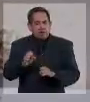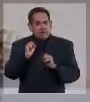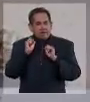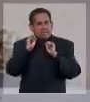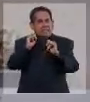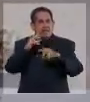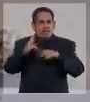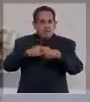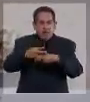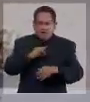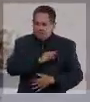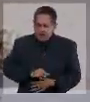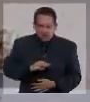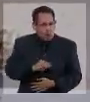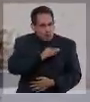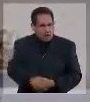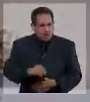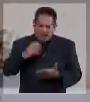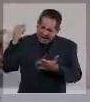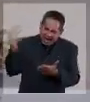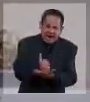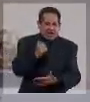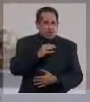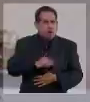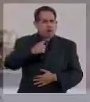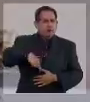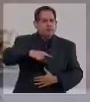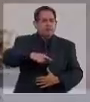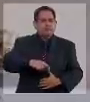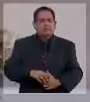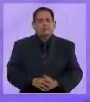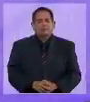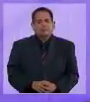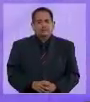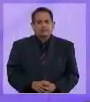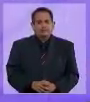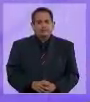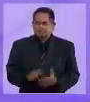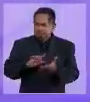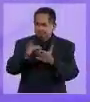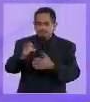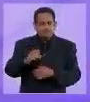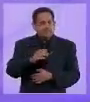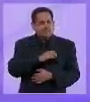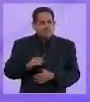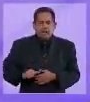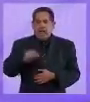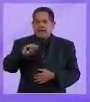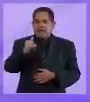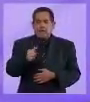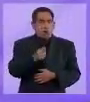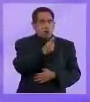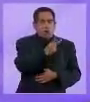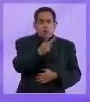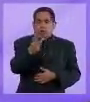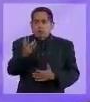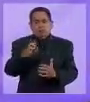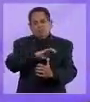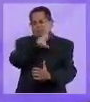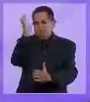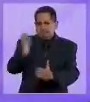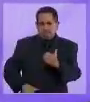felicidad. Vamos a ganar. Gracias, candidato Ricardo Anaya. Con estas 4 intervenciones finales llega a su